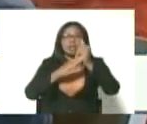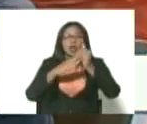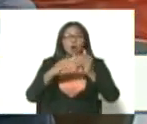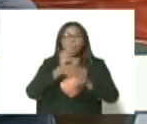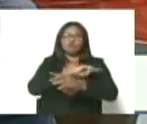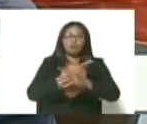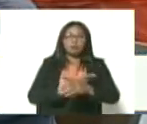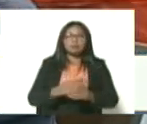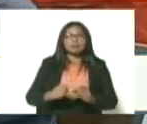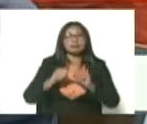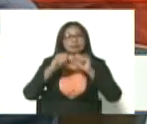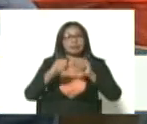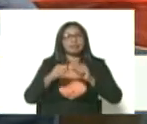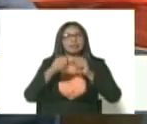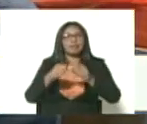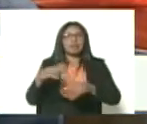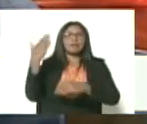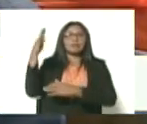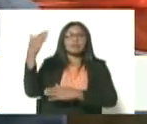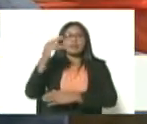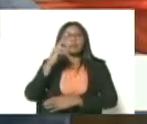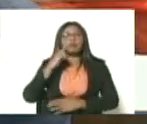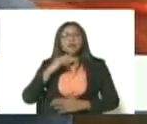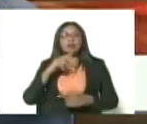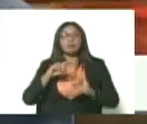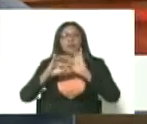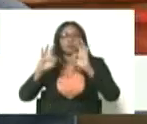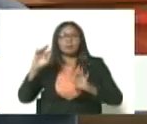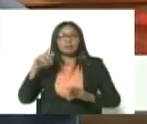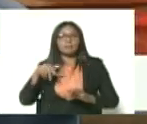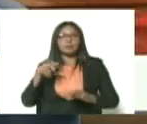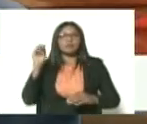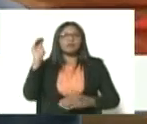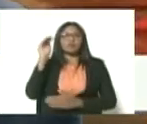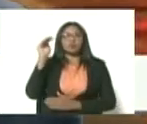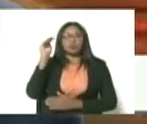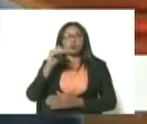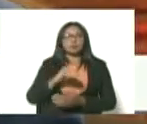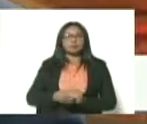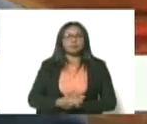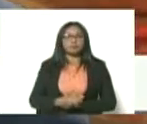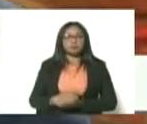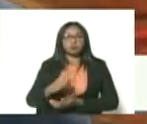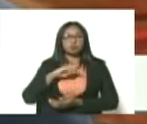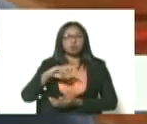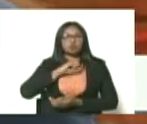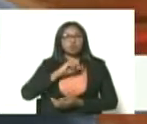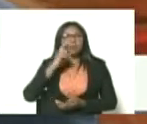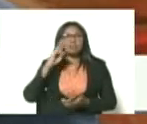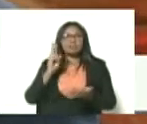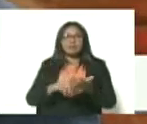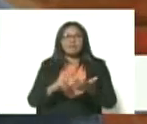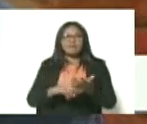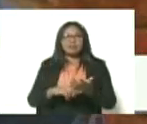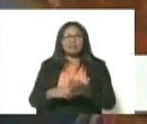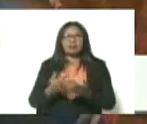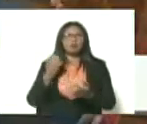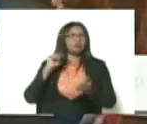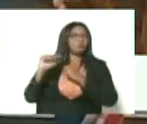seguirá la bandera bolivariana, la bandera chavista hacia el futuro. Somos una realidad que no puede ser